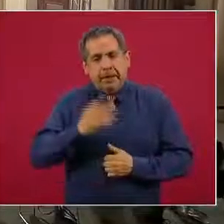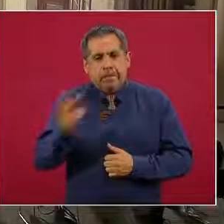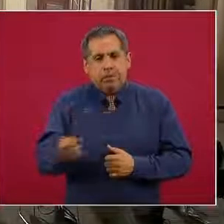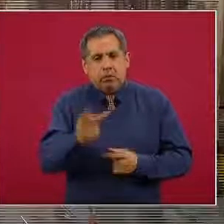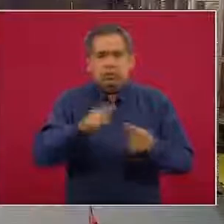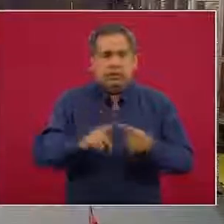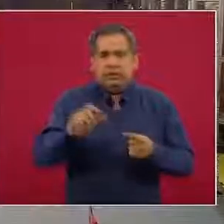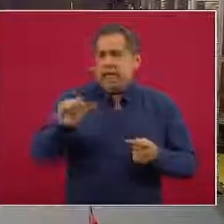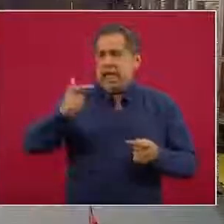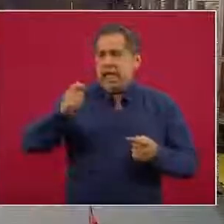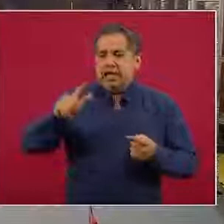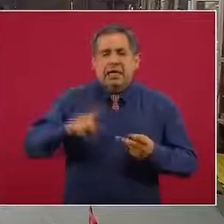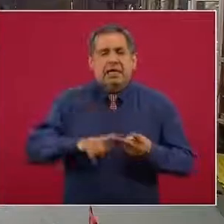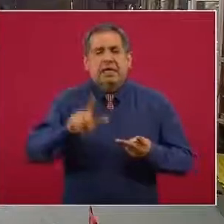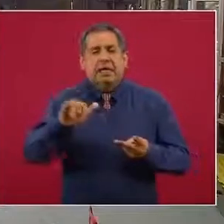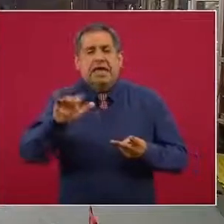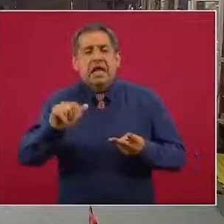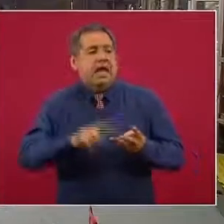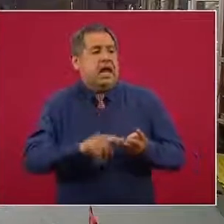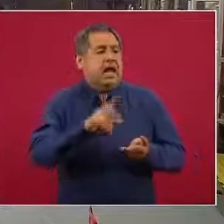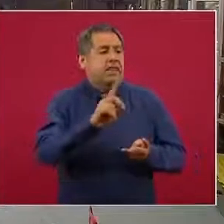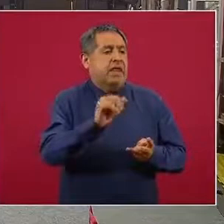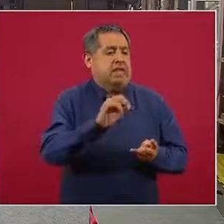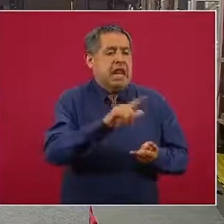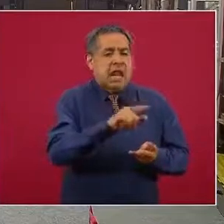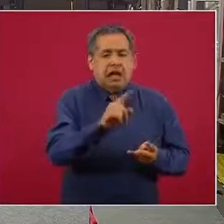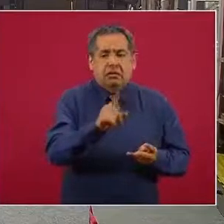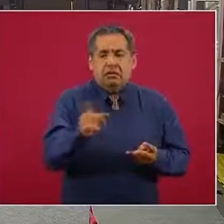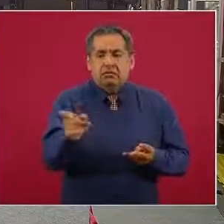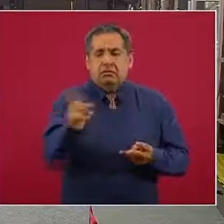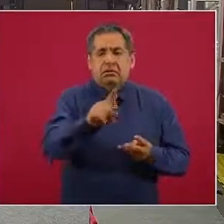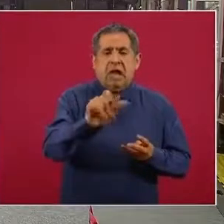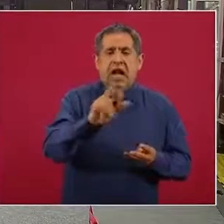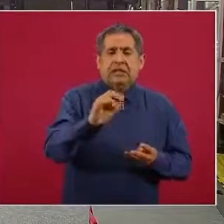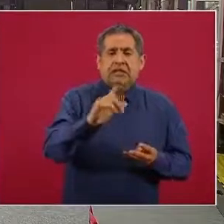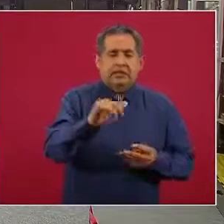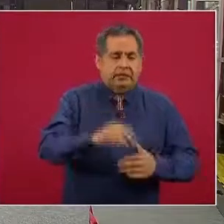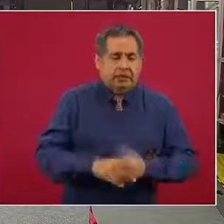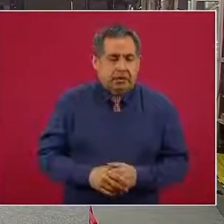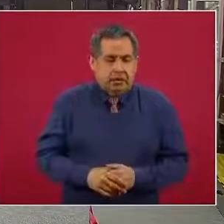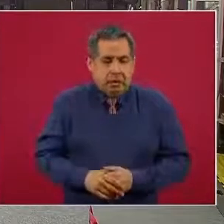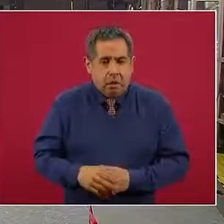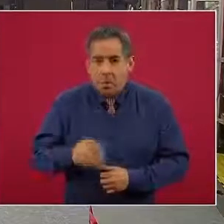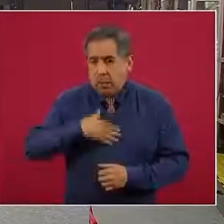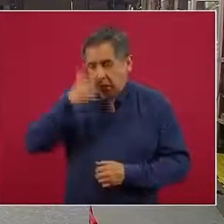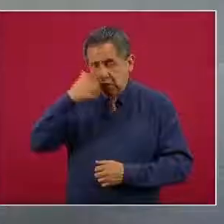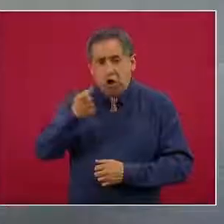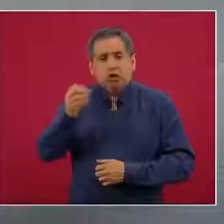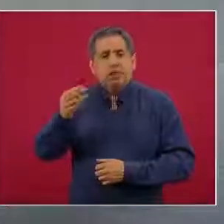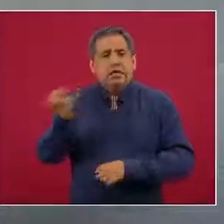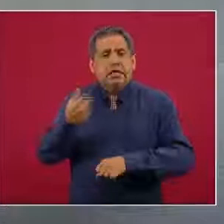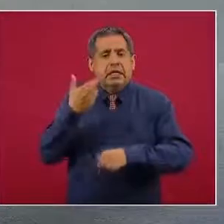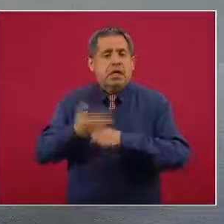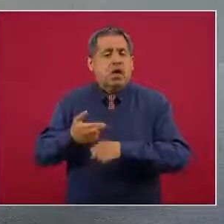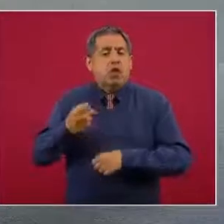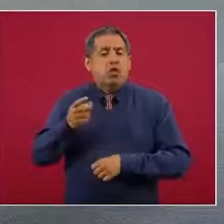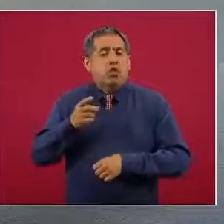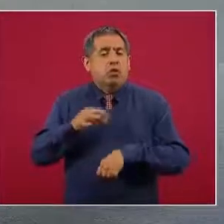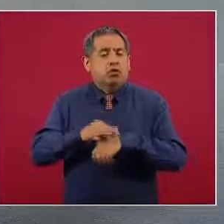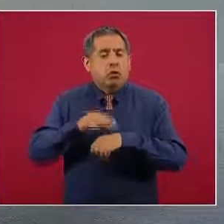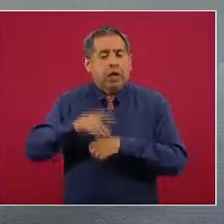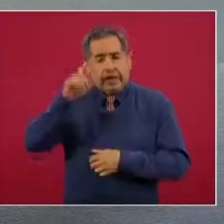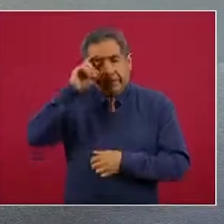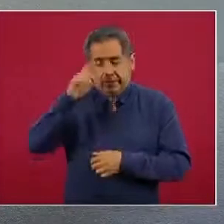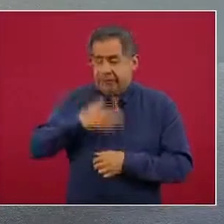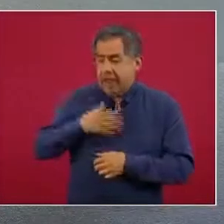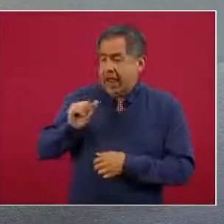Ángel, Liliana Noble, Daniela Pastrana y Araceli Rantay. Buenas noches, subsecretario doctor Gatell. Ángel Juan Sánchez